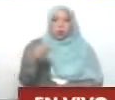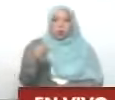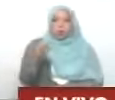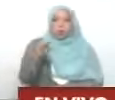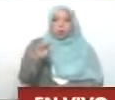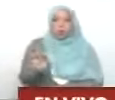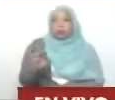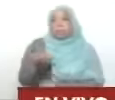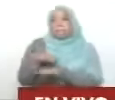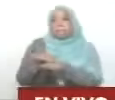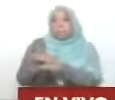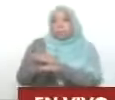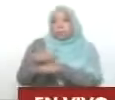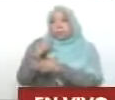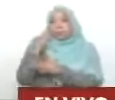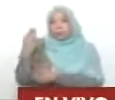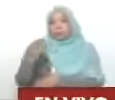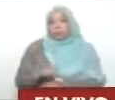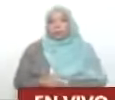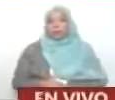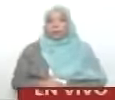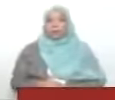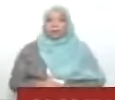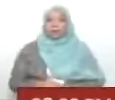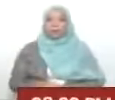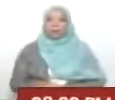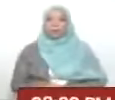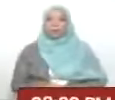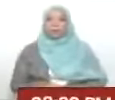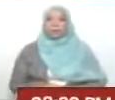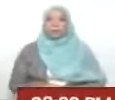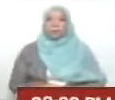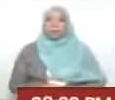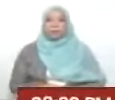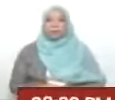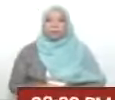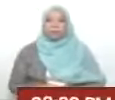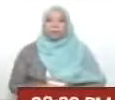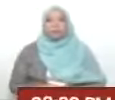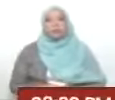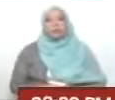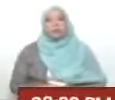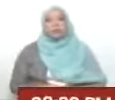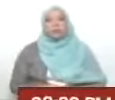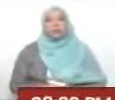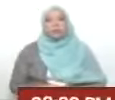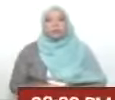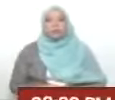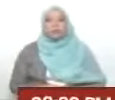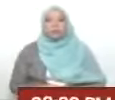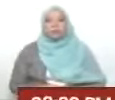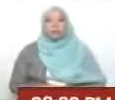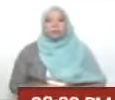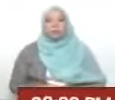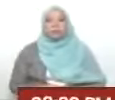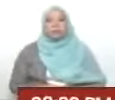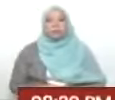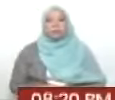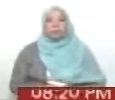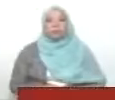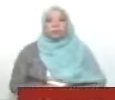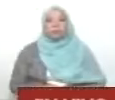Con tu permiso. No se preocupe. El único que dice que quiere batir con usted en la calle. En ningún lado, sino en la calle. Él dice eso. Sí,